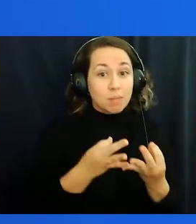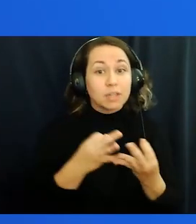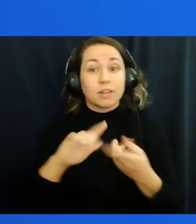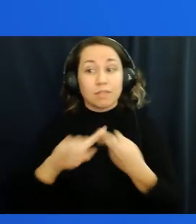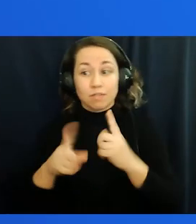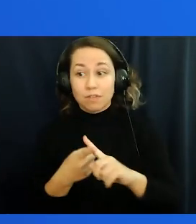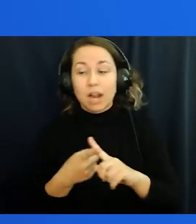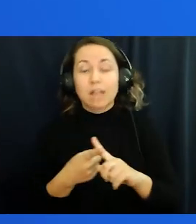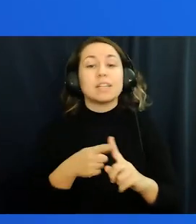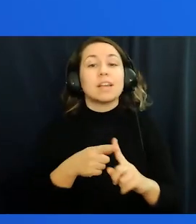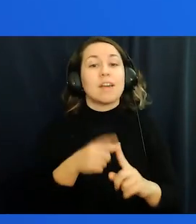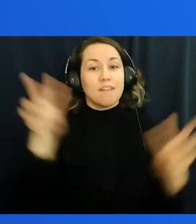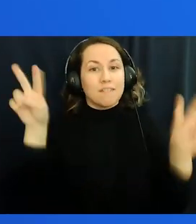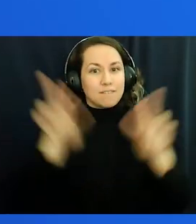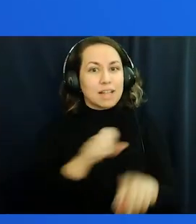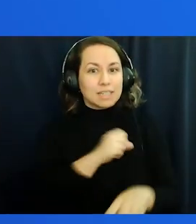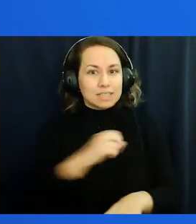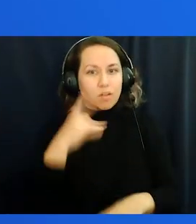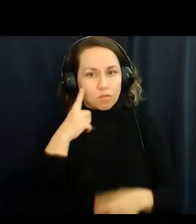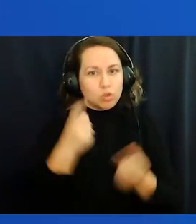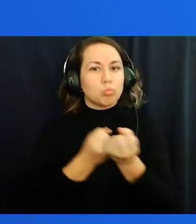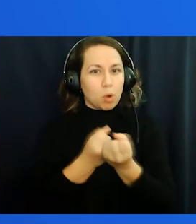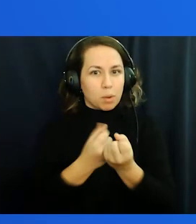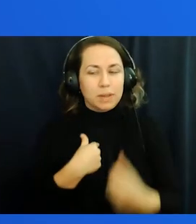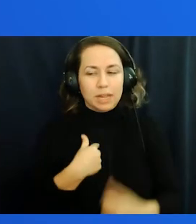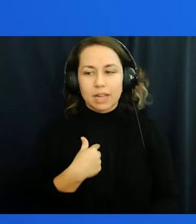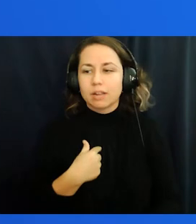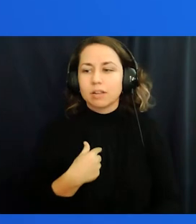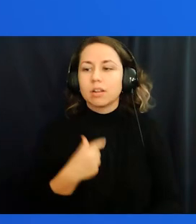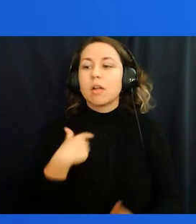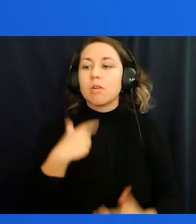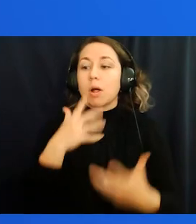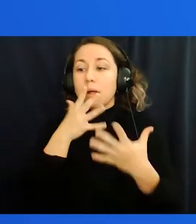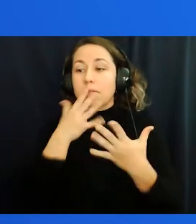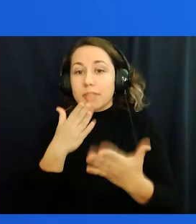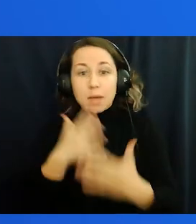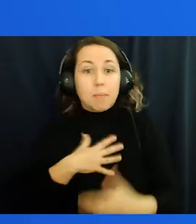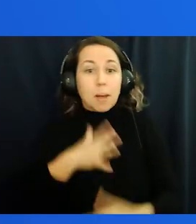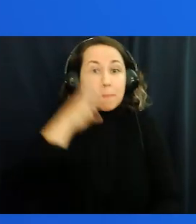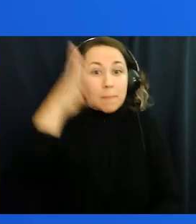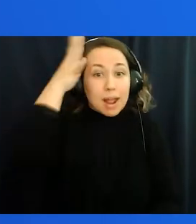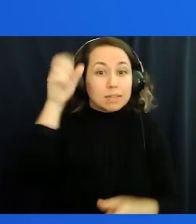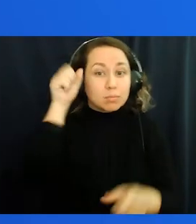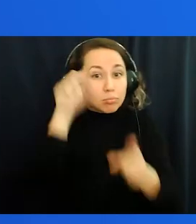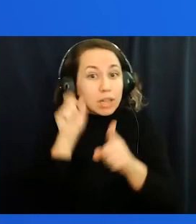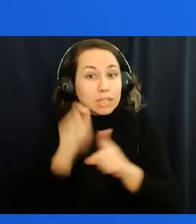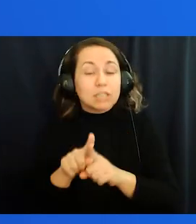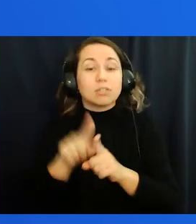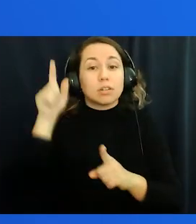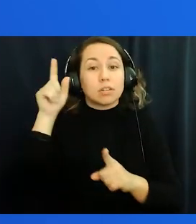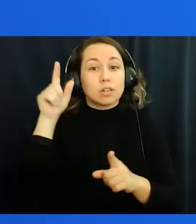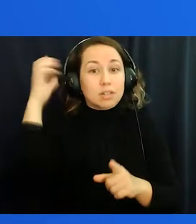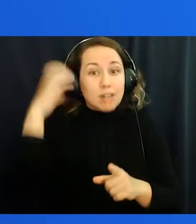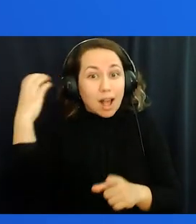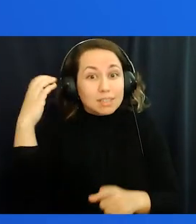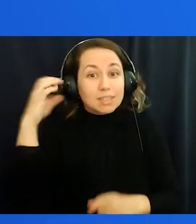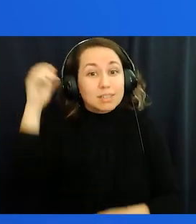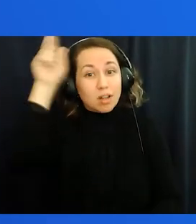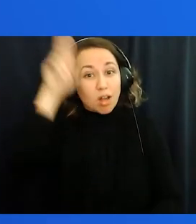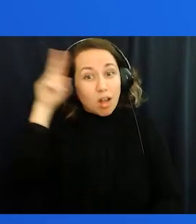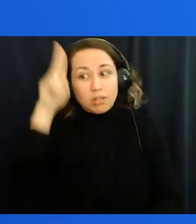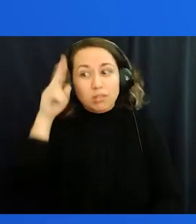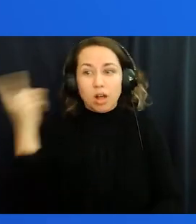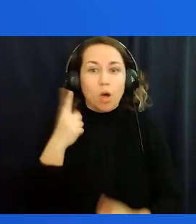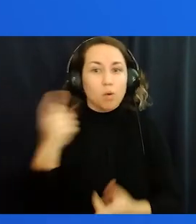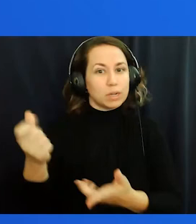por apoyarme en mi camino de preparatoria. Quiero agradecer a mis padres, hermanos, primos, tíos que siempre me han apoyado